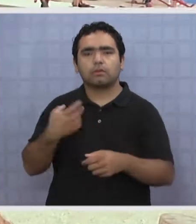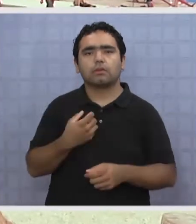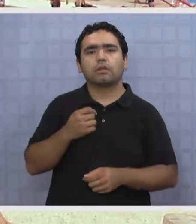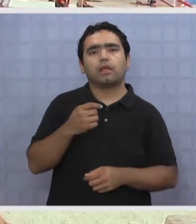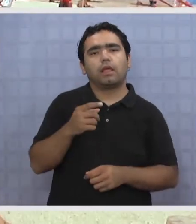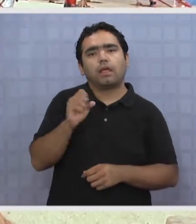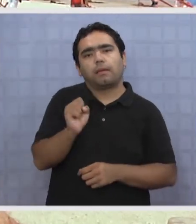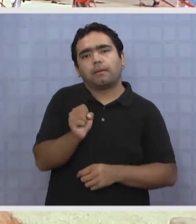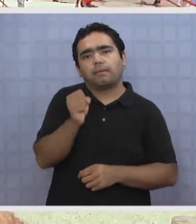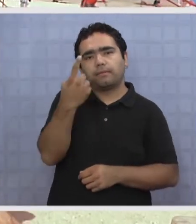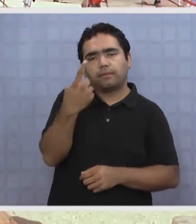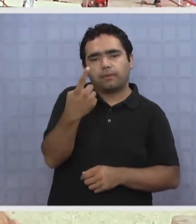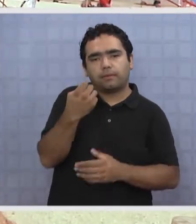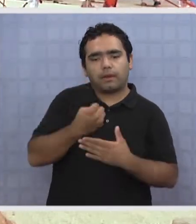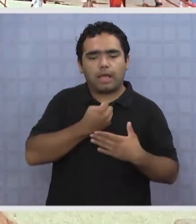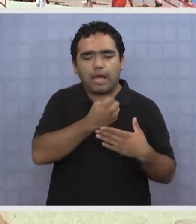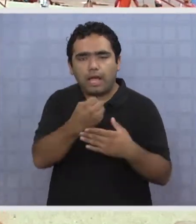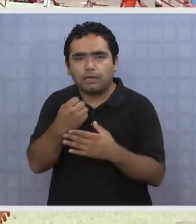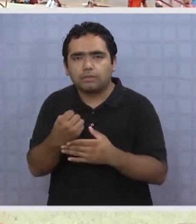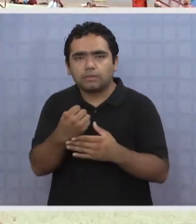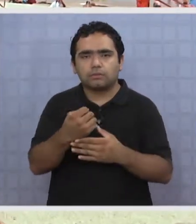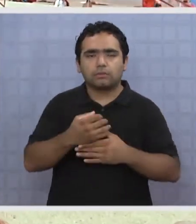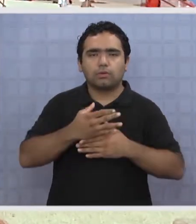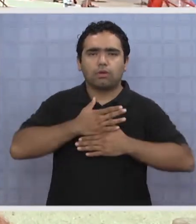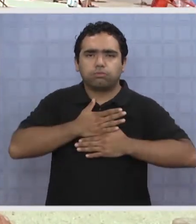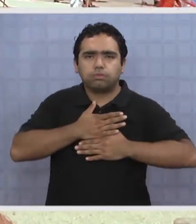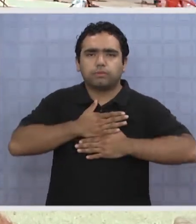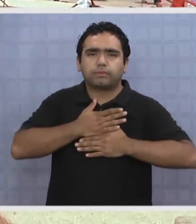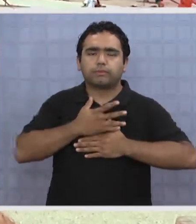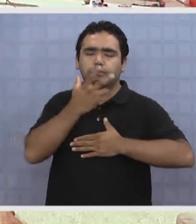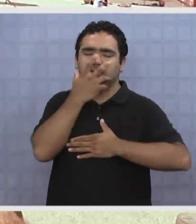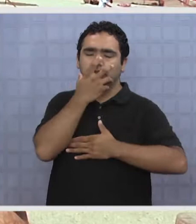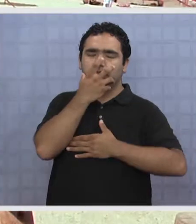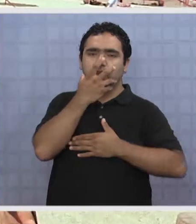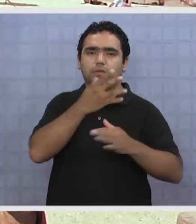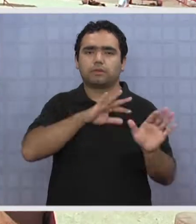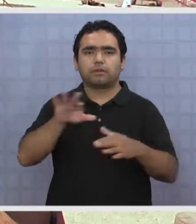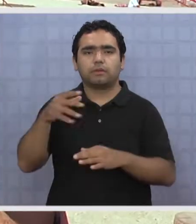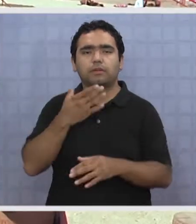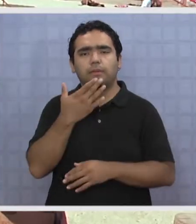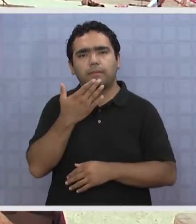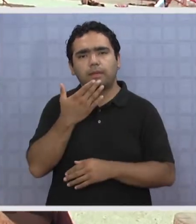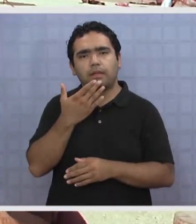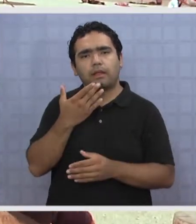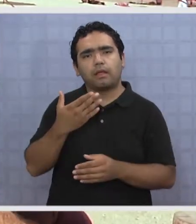cursos de primer auxilio. Uh-huh. Nosotros todos los días, como escuela, tenemos,